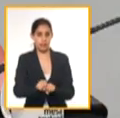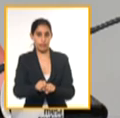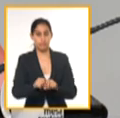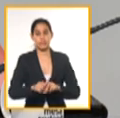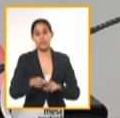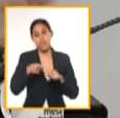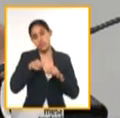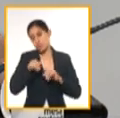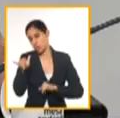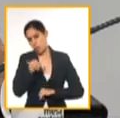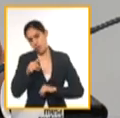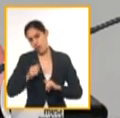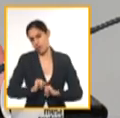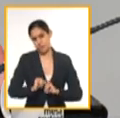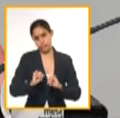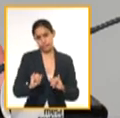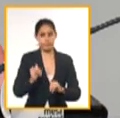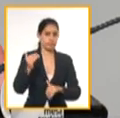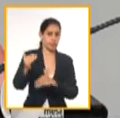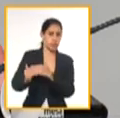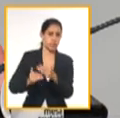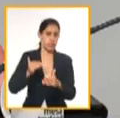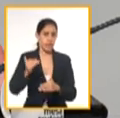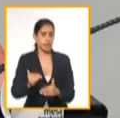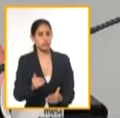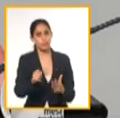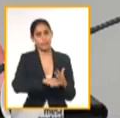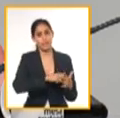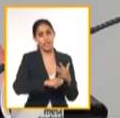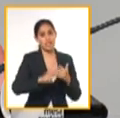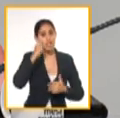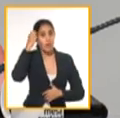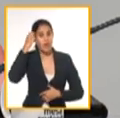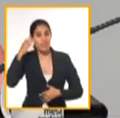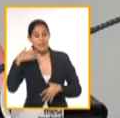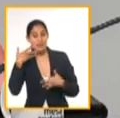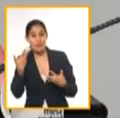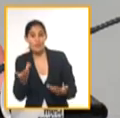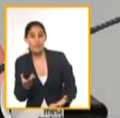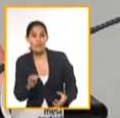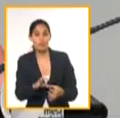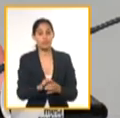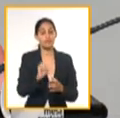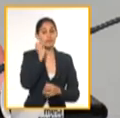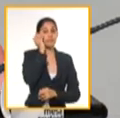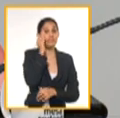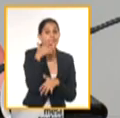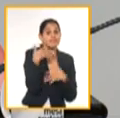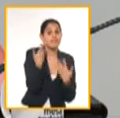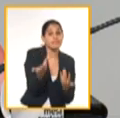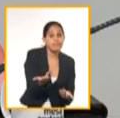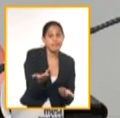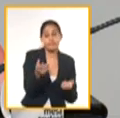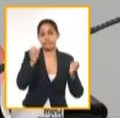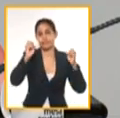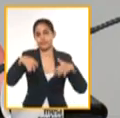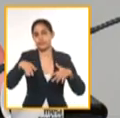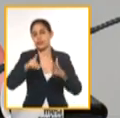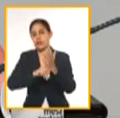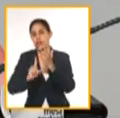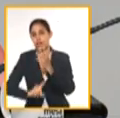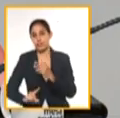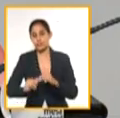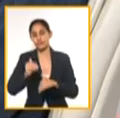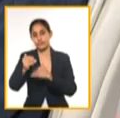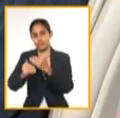noticias también de ese plan de gobierno que se ha adoptado para la recuperación del sistema eléctrico nacional, que es la misma